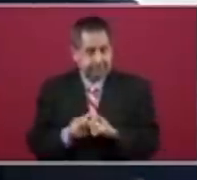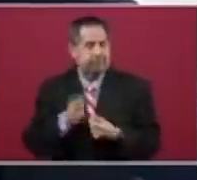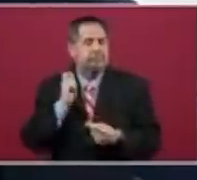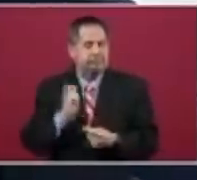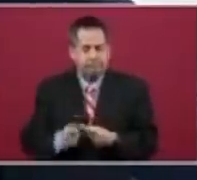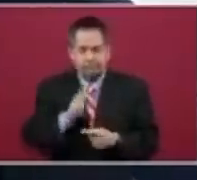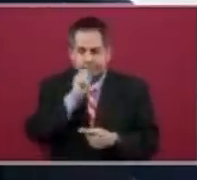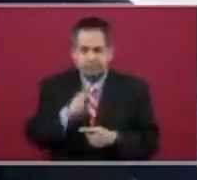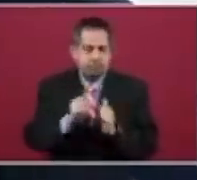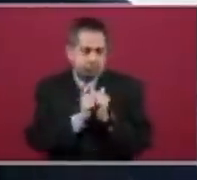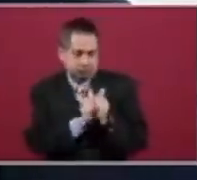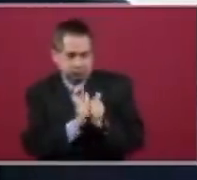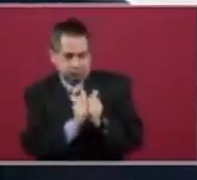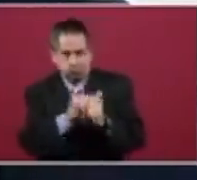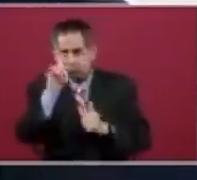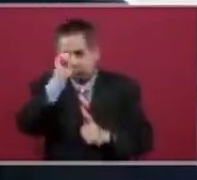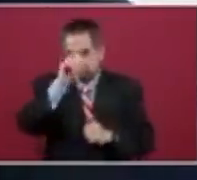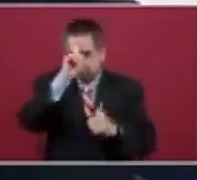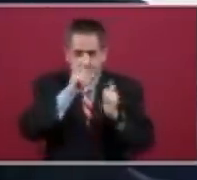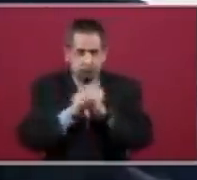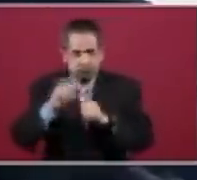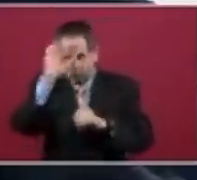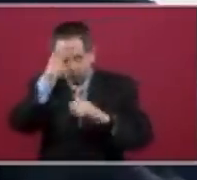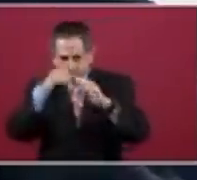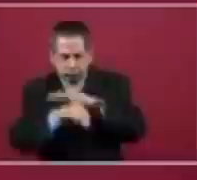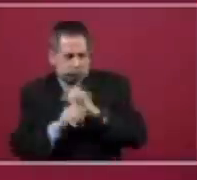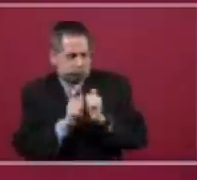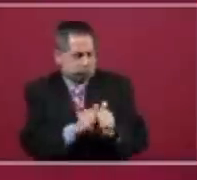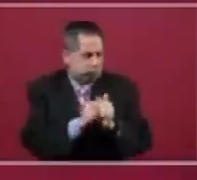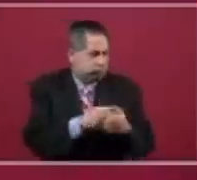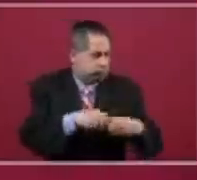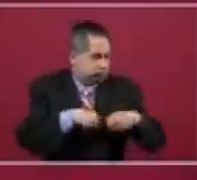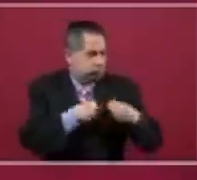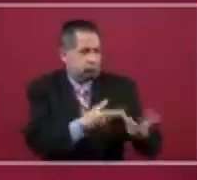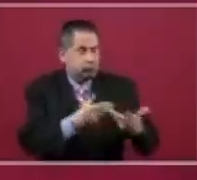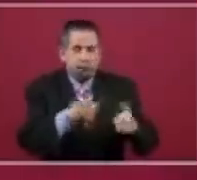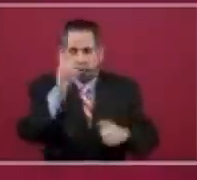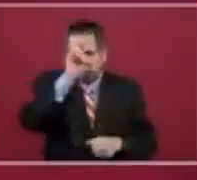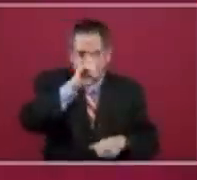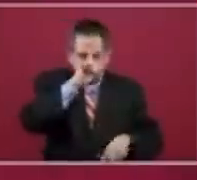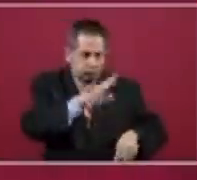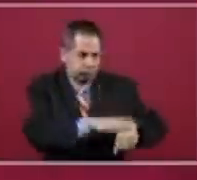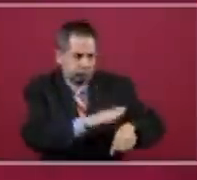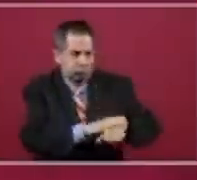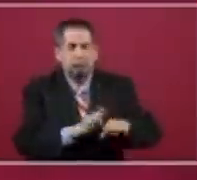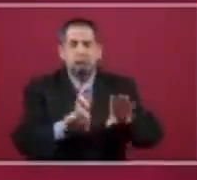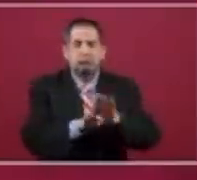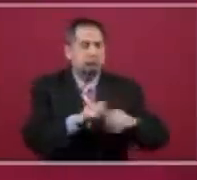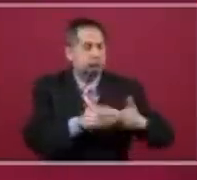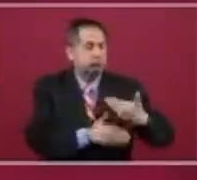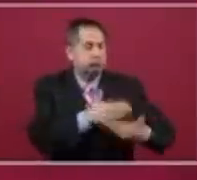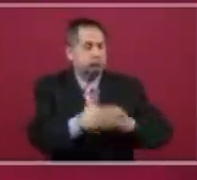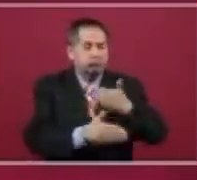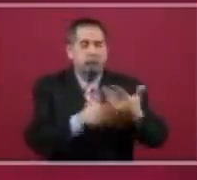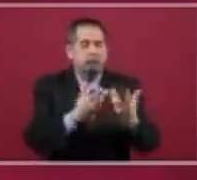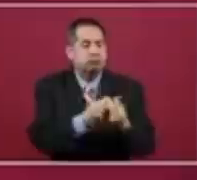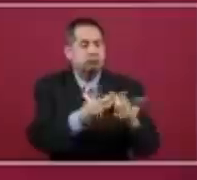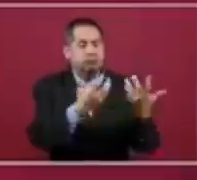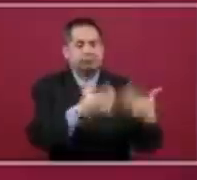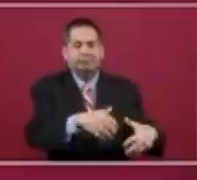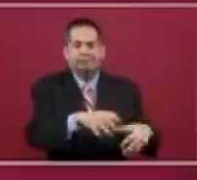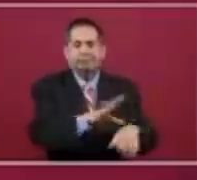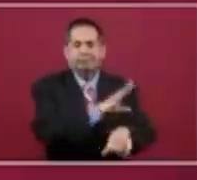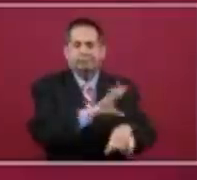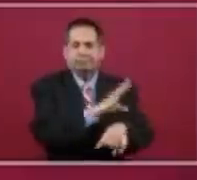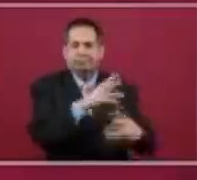además del acompañamiento técnico y científico y de emisión de recomendaciones sobre el proceso de la central